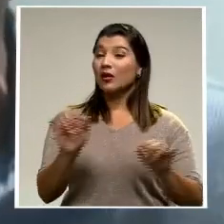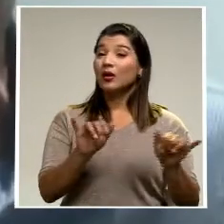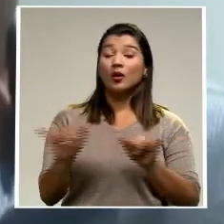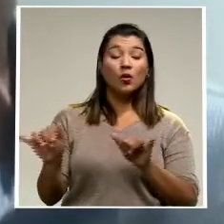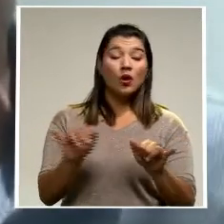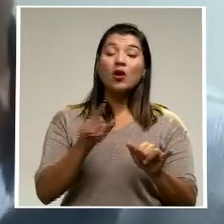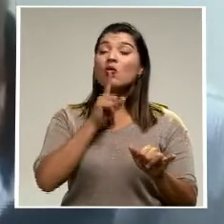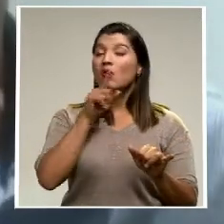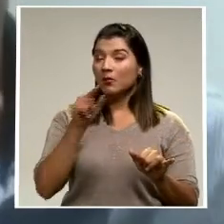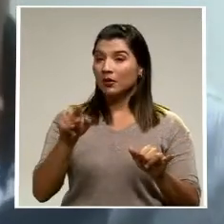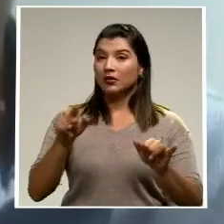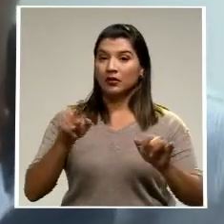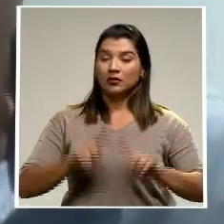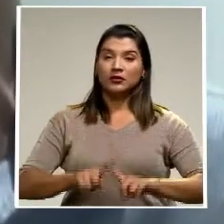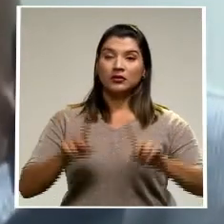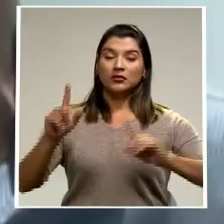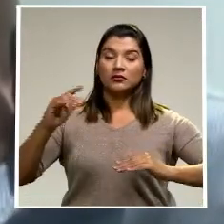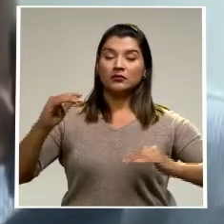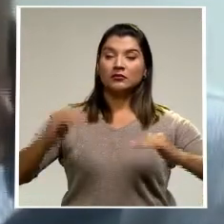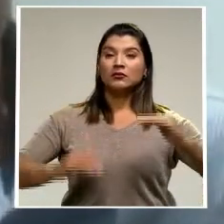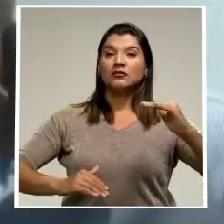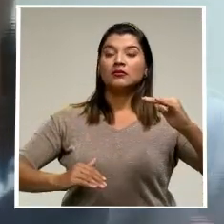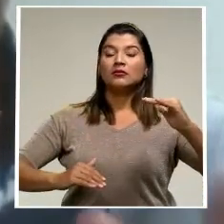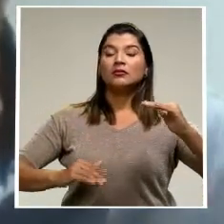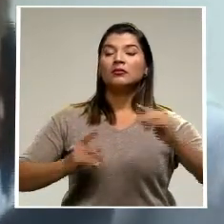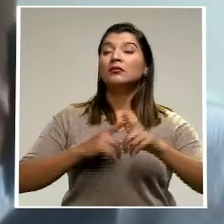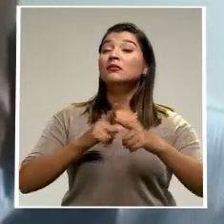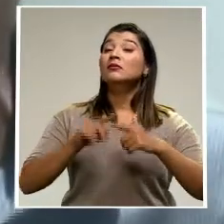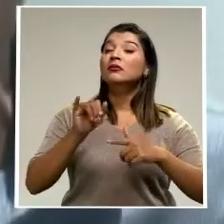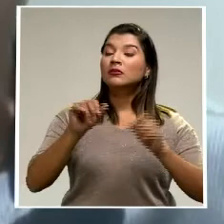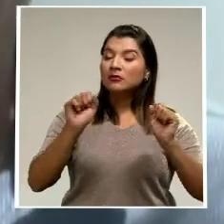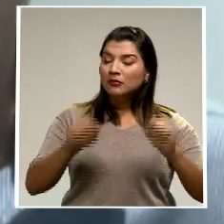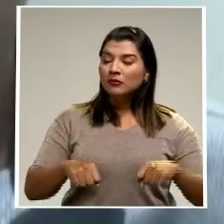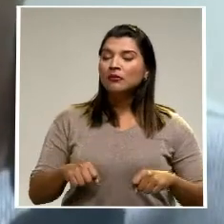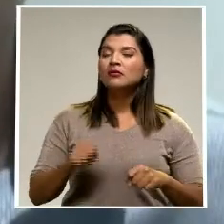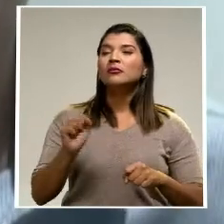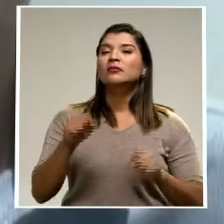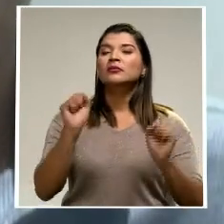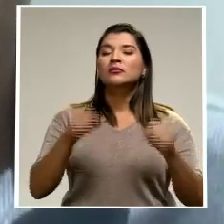polarización real en términos de gobierno y oposición sí podría llevar,